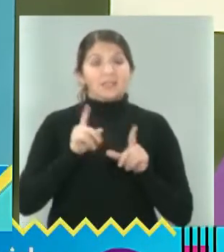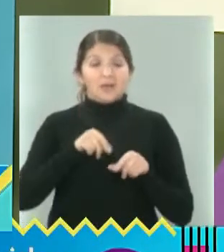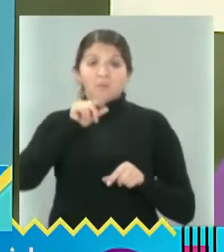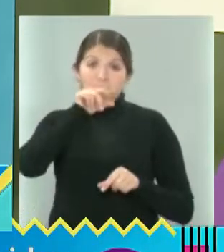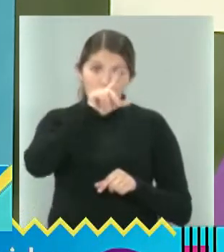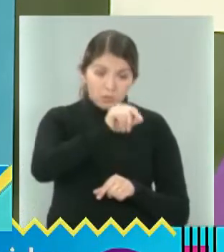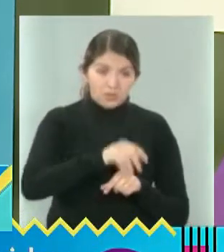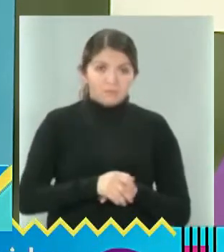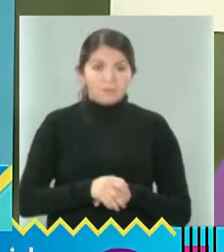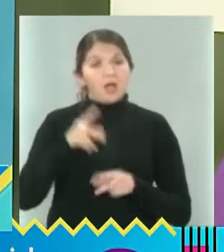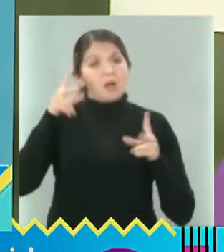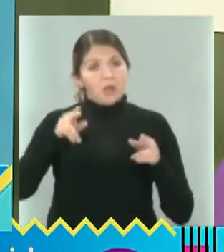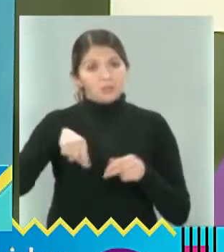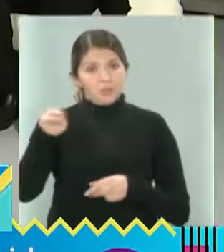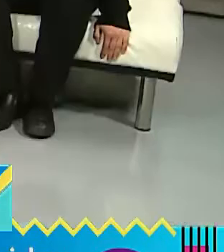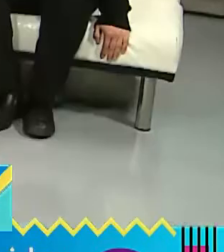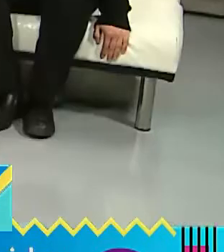@dpsenalú. Una pausa y enseguida continuamos con más.